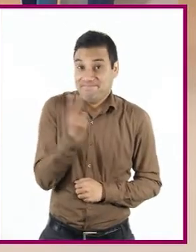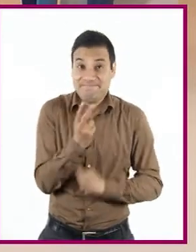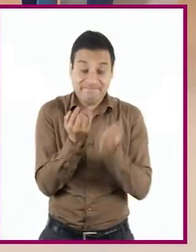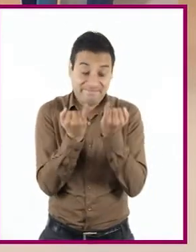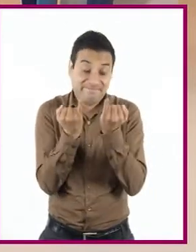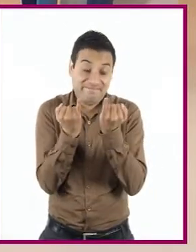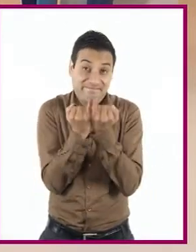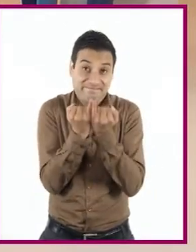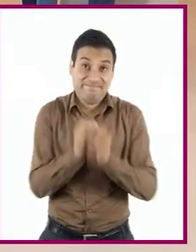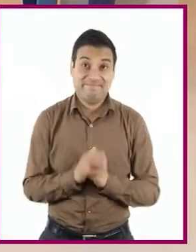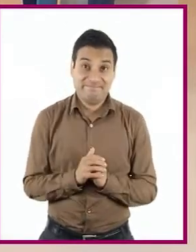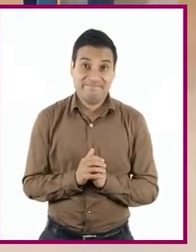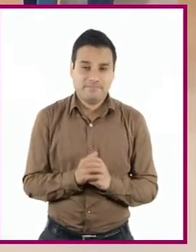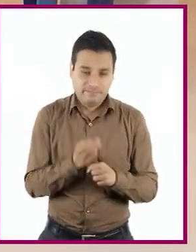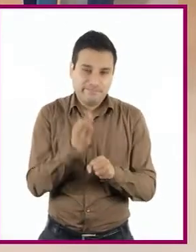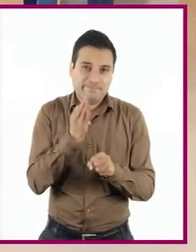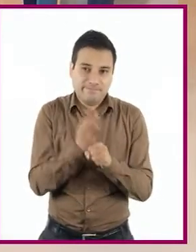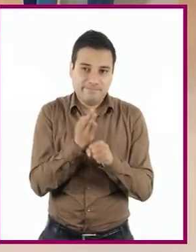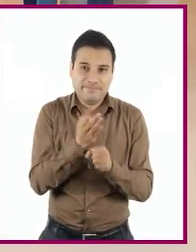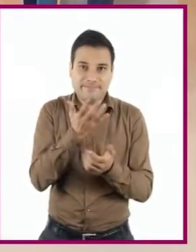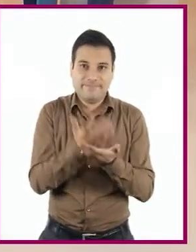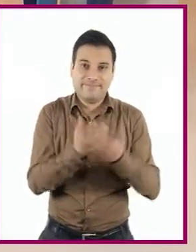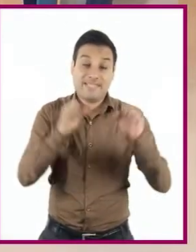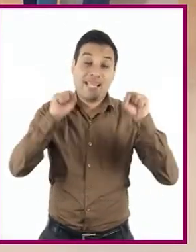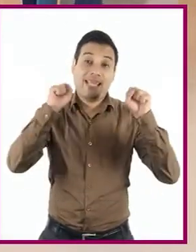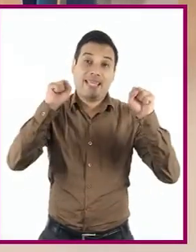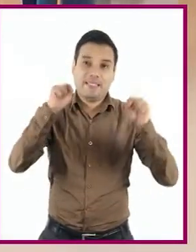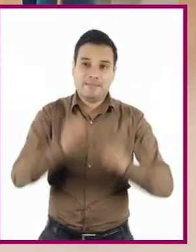en nuestro recreo.